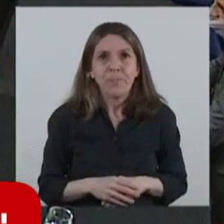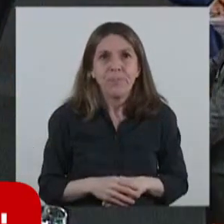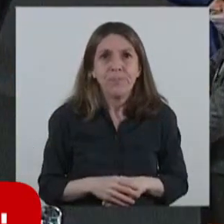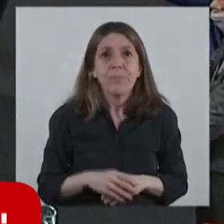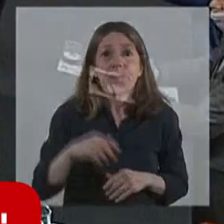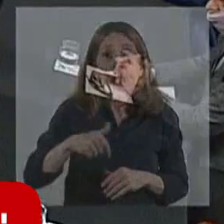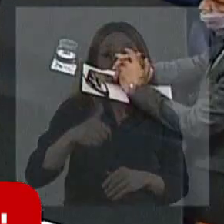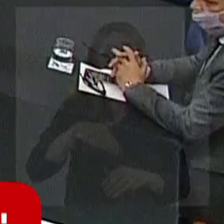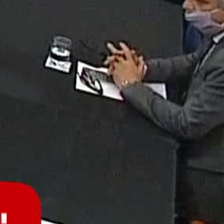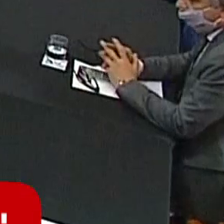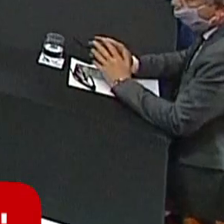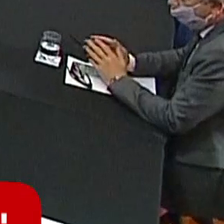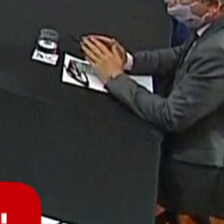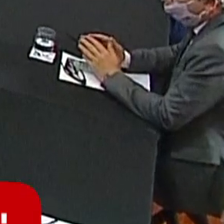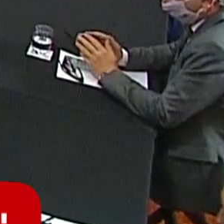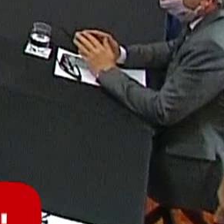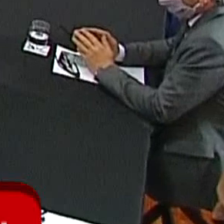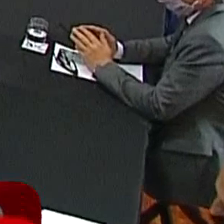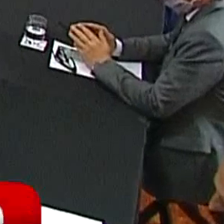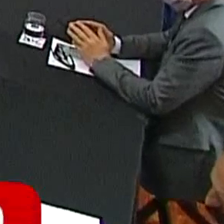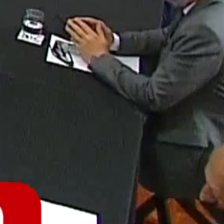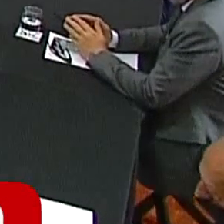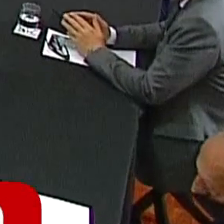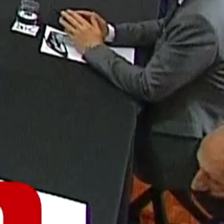Damos ahora paso a las preguntas de la prensa.